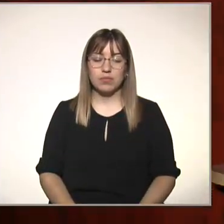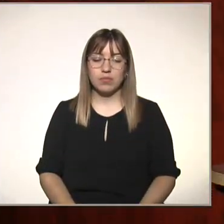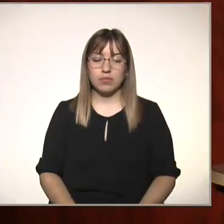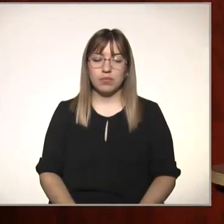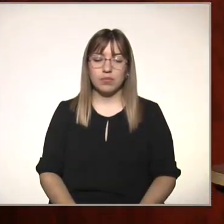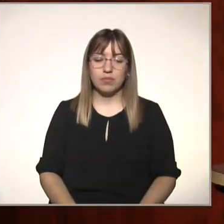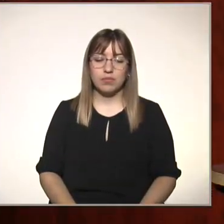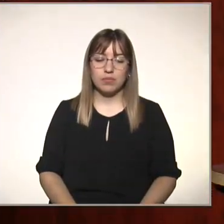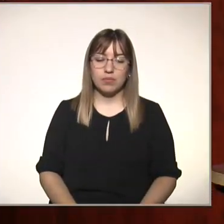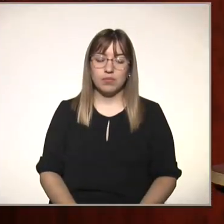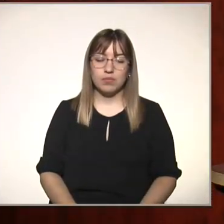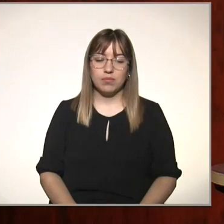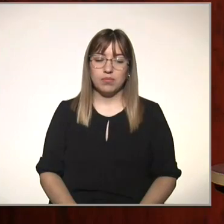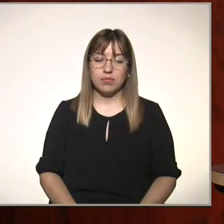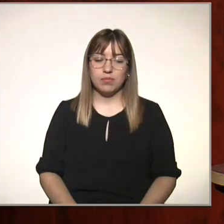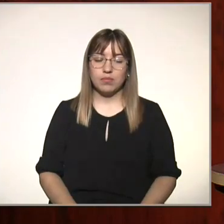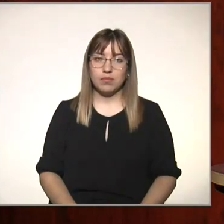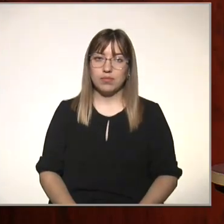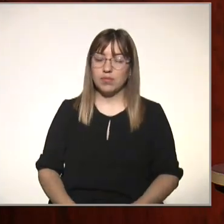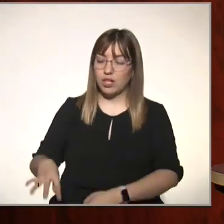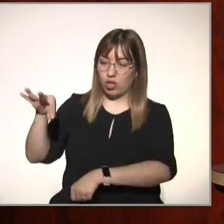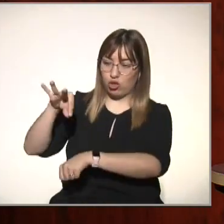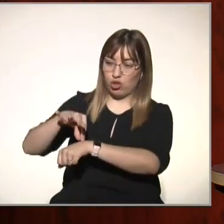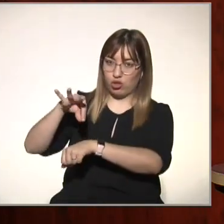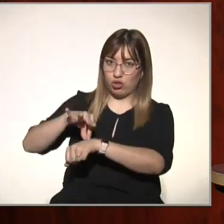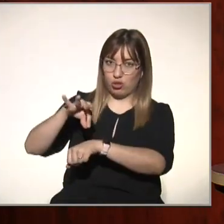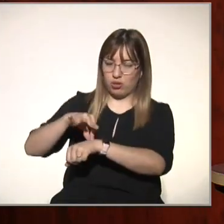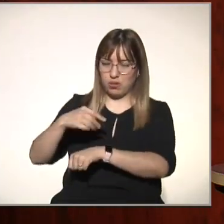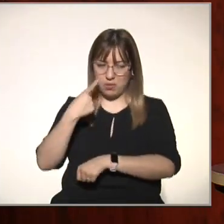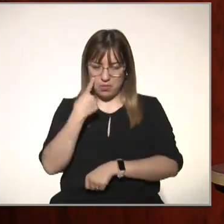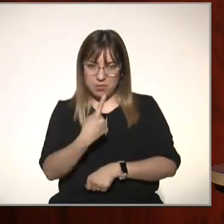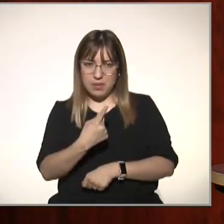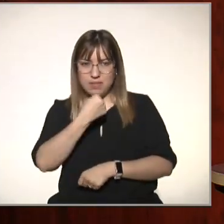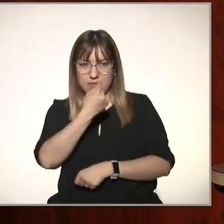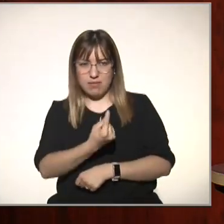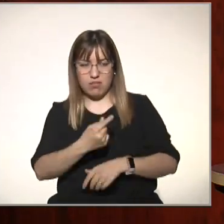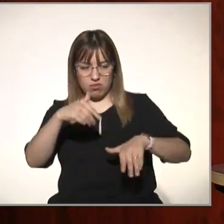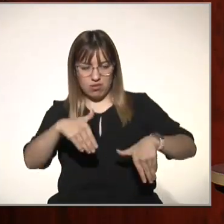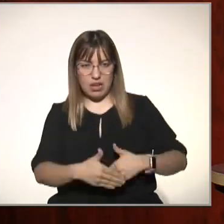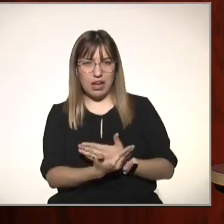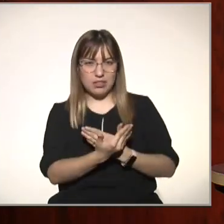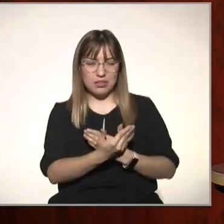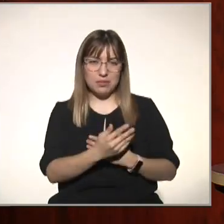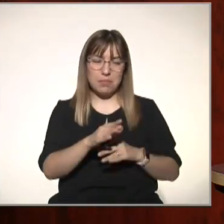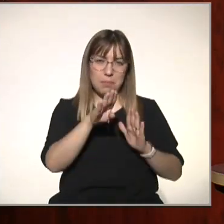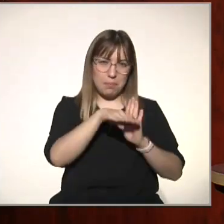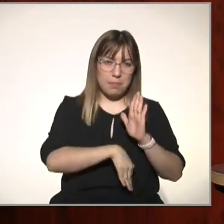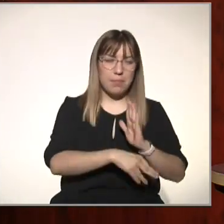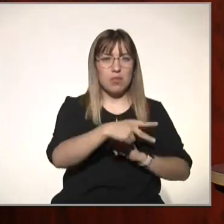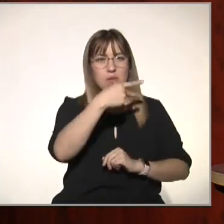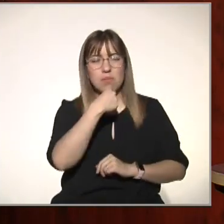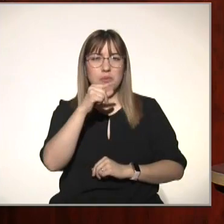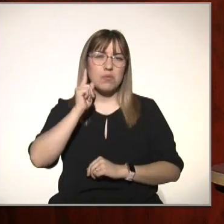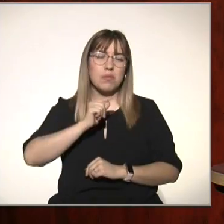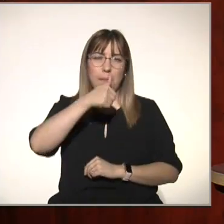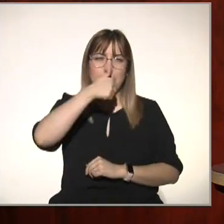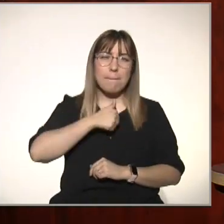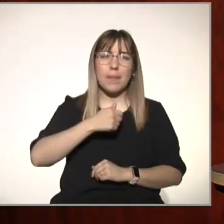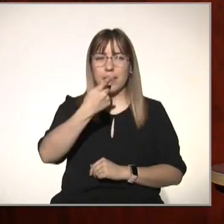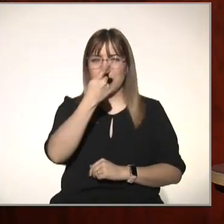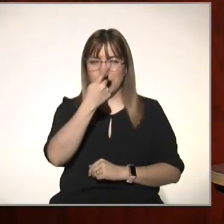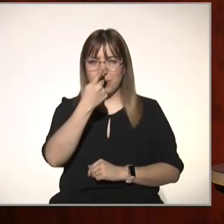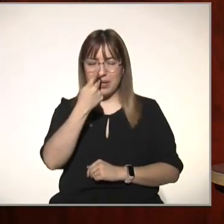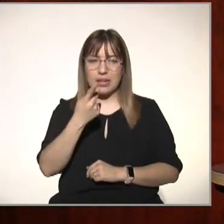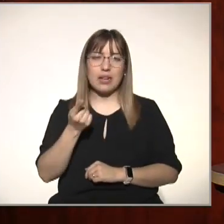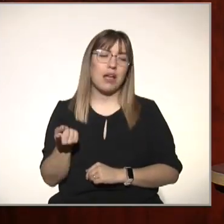si este es una mujer por la vulva o este es un hombre por su pene, aparecen todas las cargas sociales de lo que